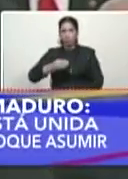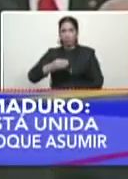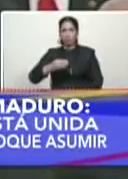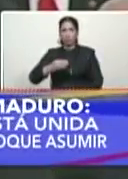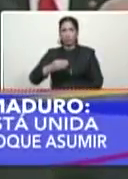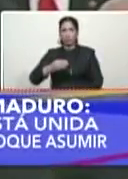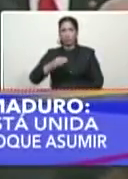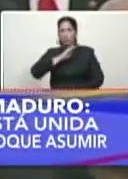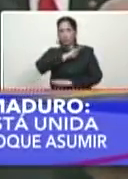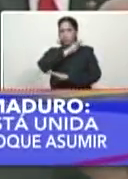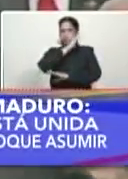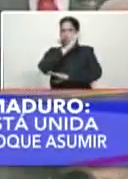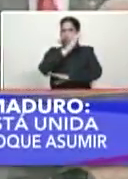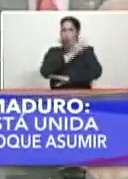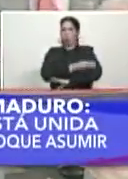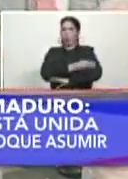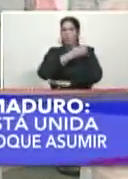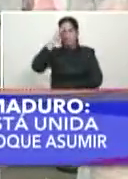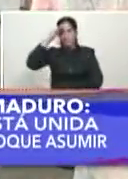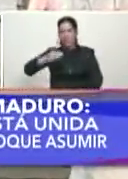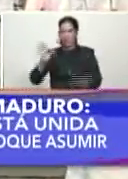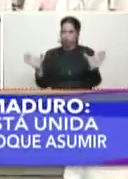un poder militar